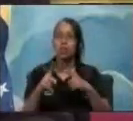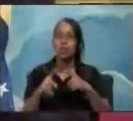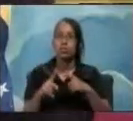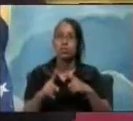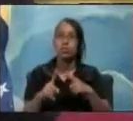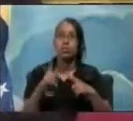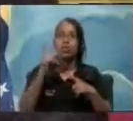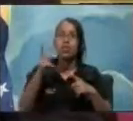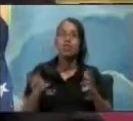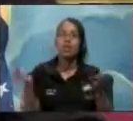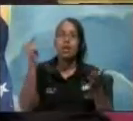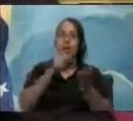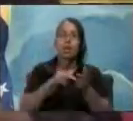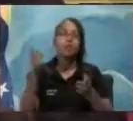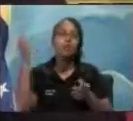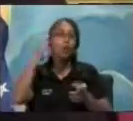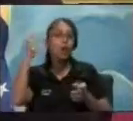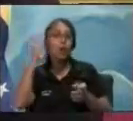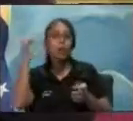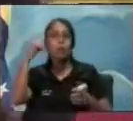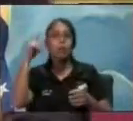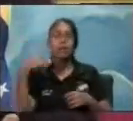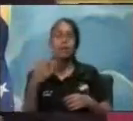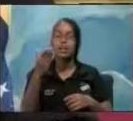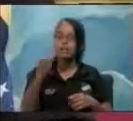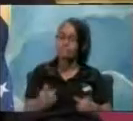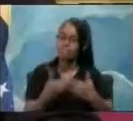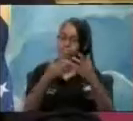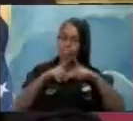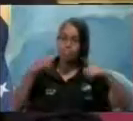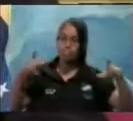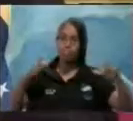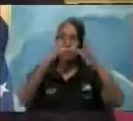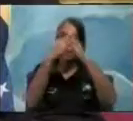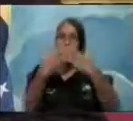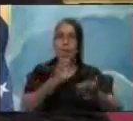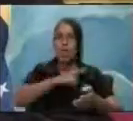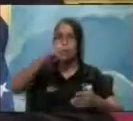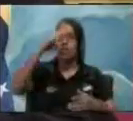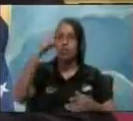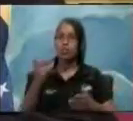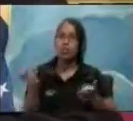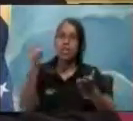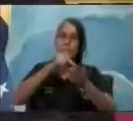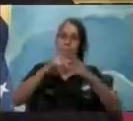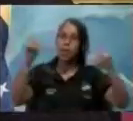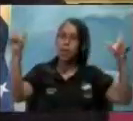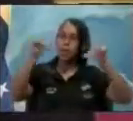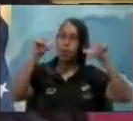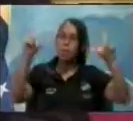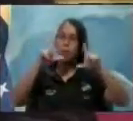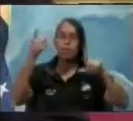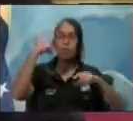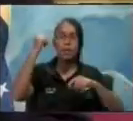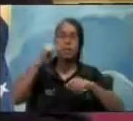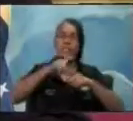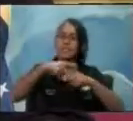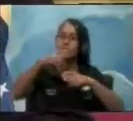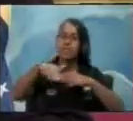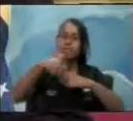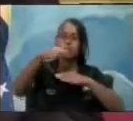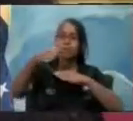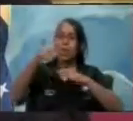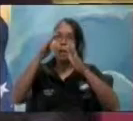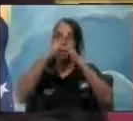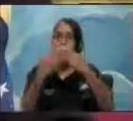Aleluya. Se levantó la radio para que se extendiese la palabra de Dios. Se levantan los matutinos para que se siga extendiendo la palabra